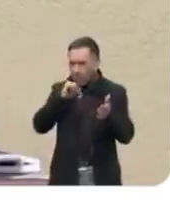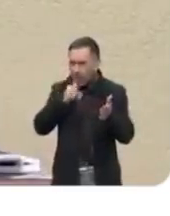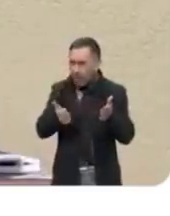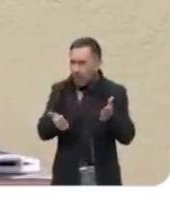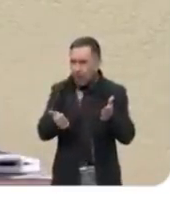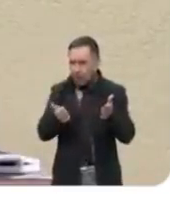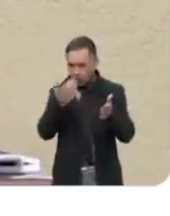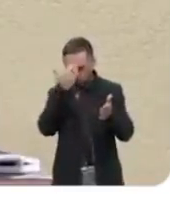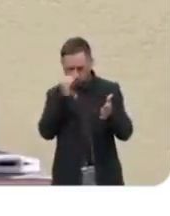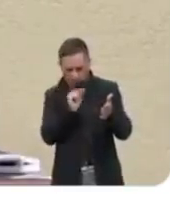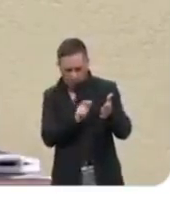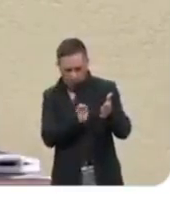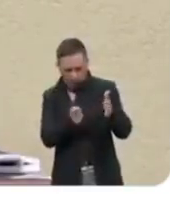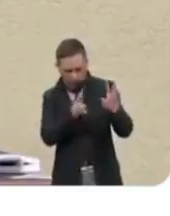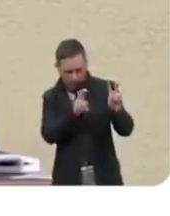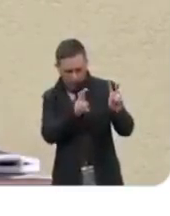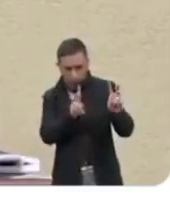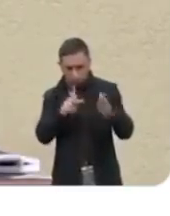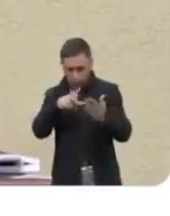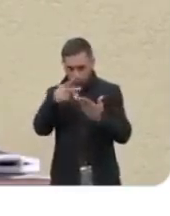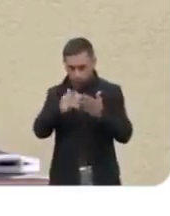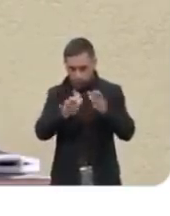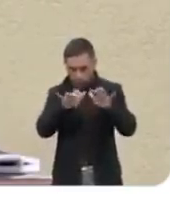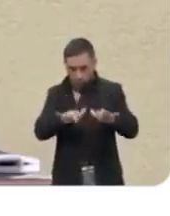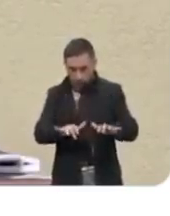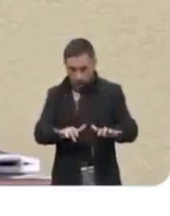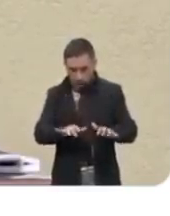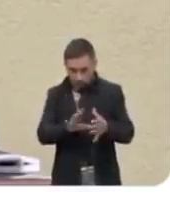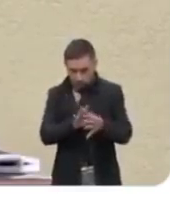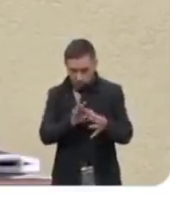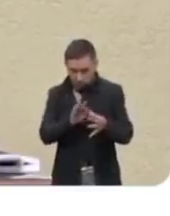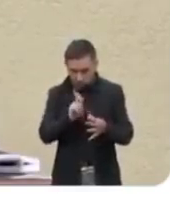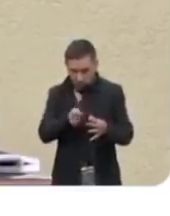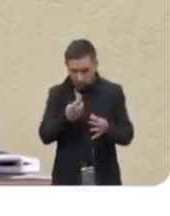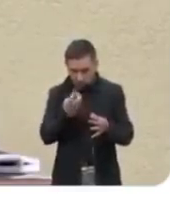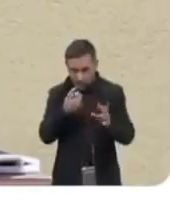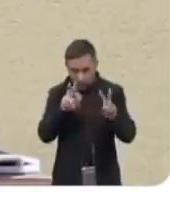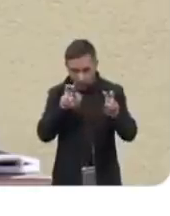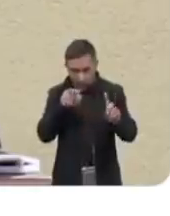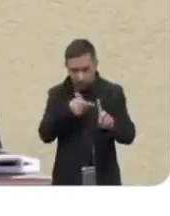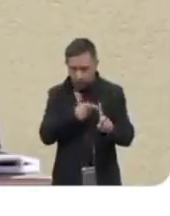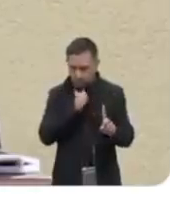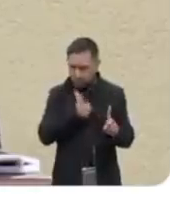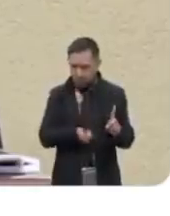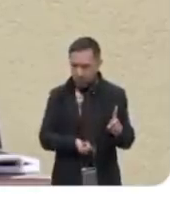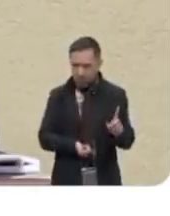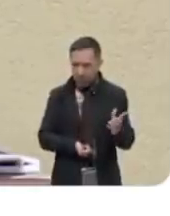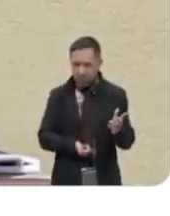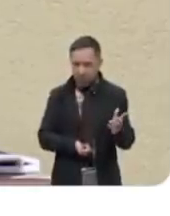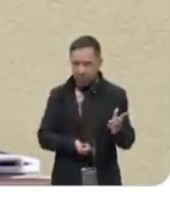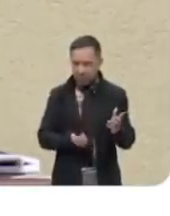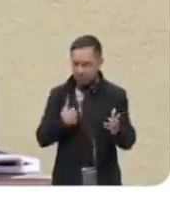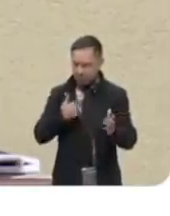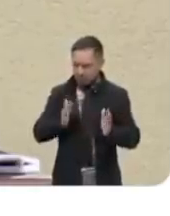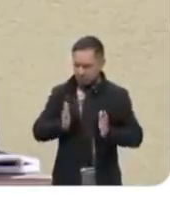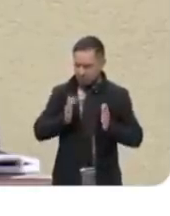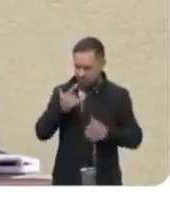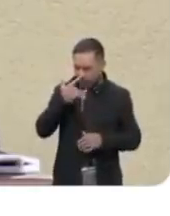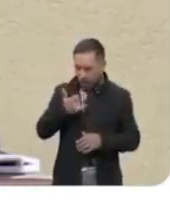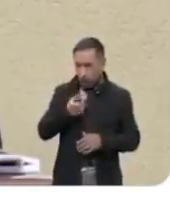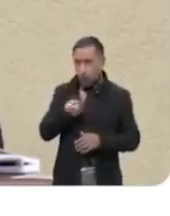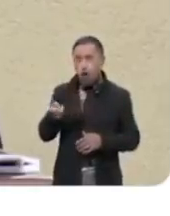porque este proyecto no habla de eso y me sorprende porque muchos de los que están hablando de estos